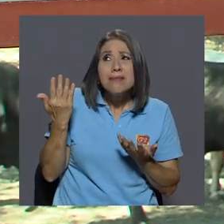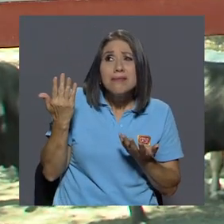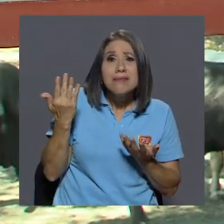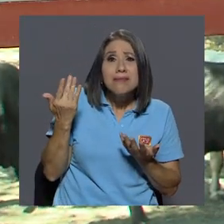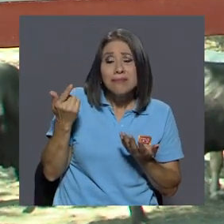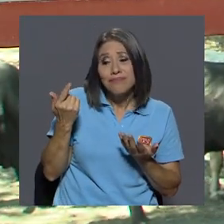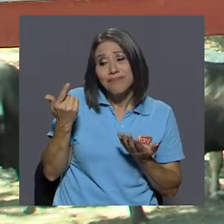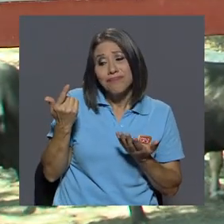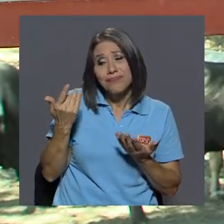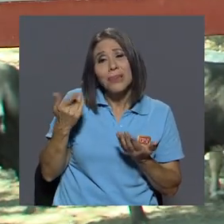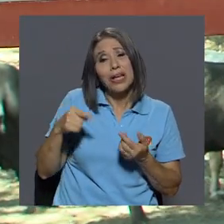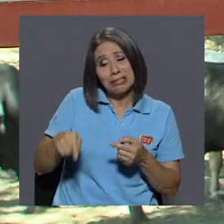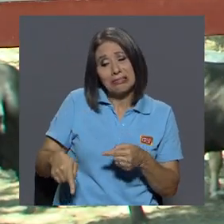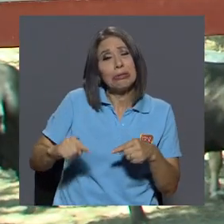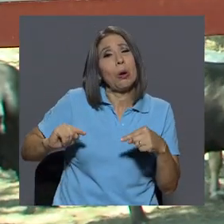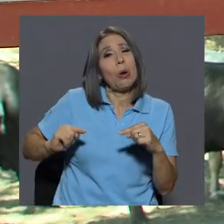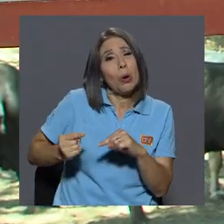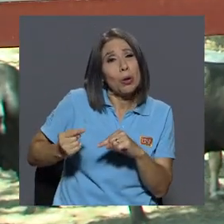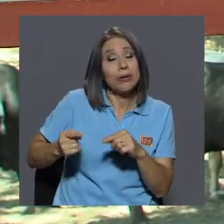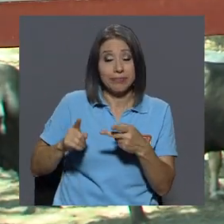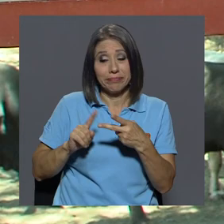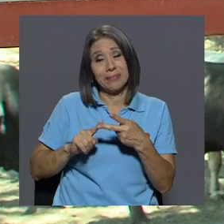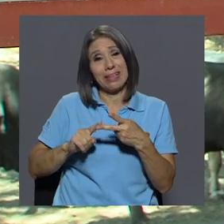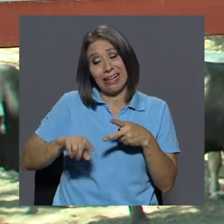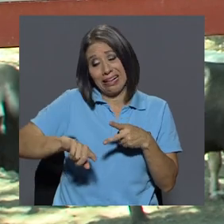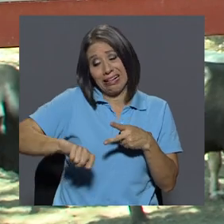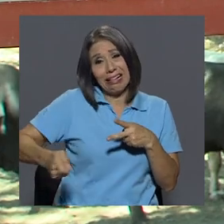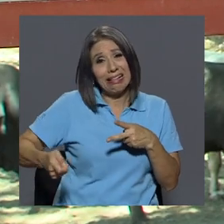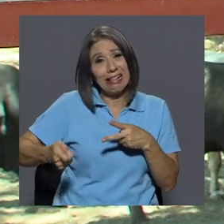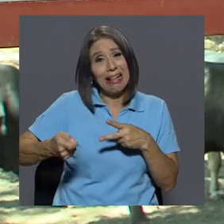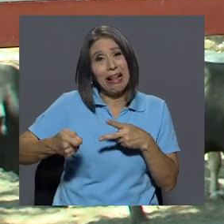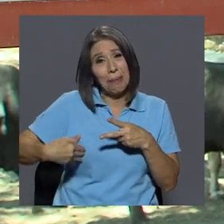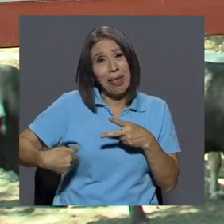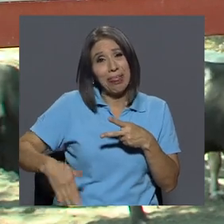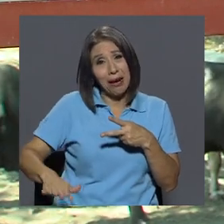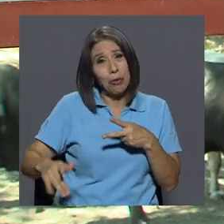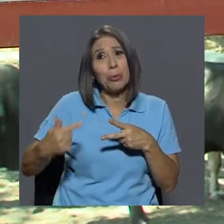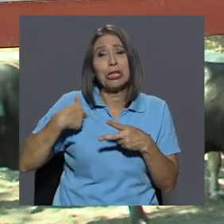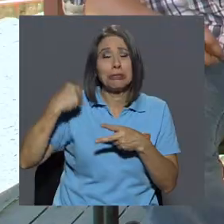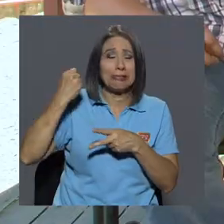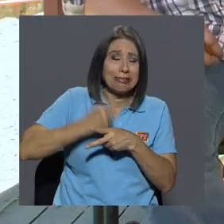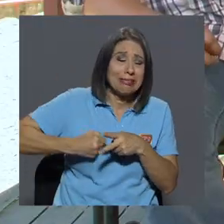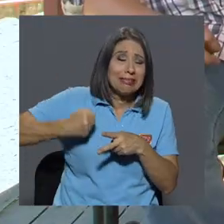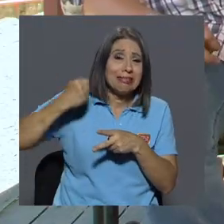una parte del dolor y otra por el pantalón. Lo que no sabía, me ha costado comprarlo.